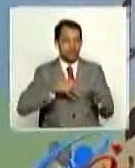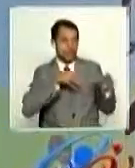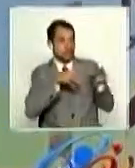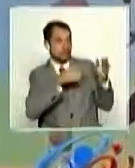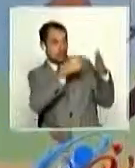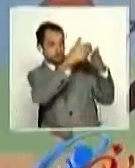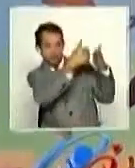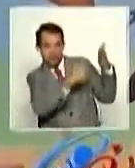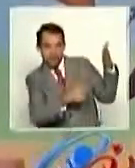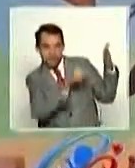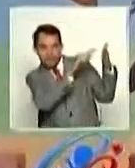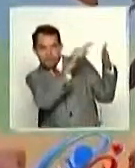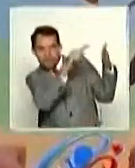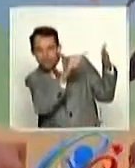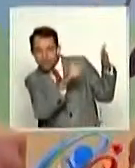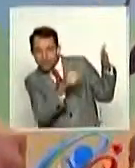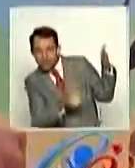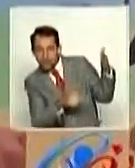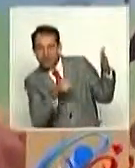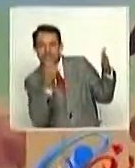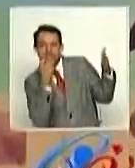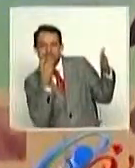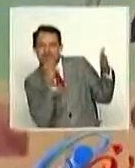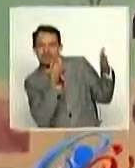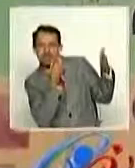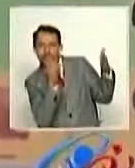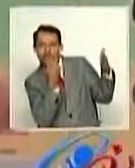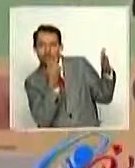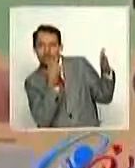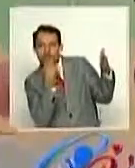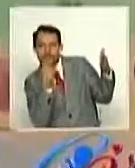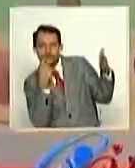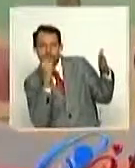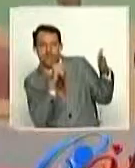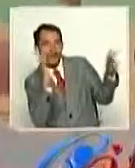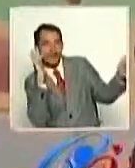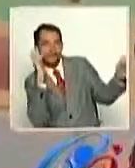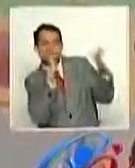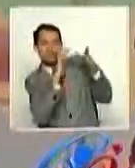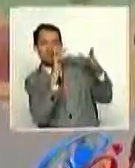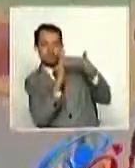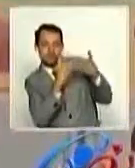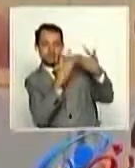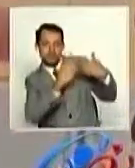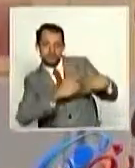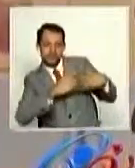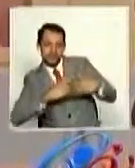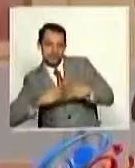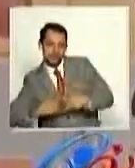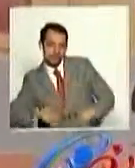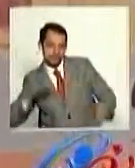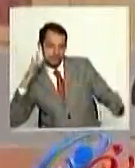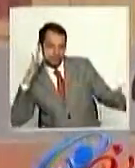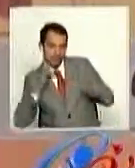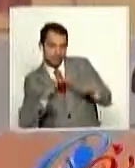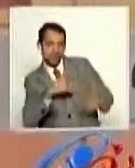aquí está, cada pieza dentaria con sus órganos. Aquí se explica muy bien. Cada pieza, es